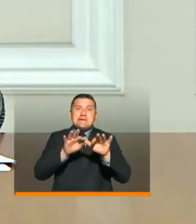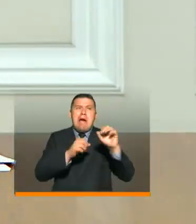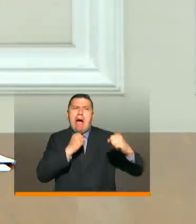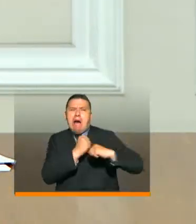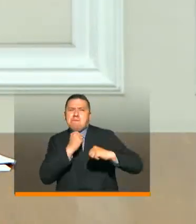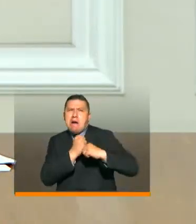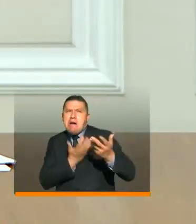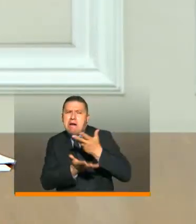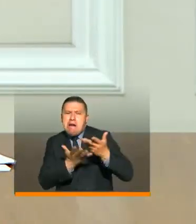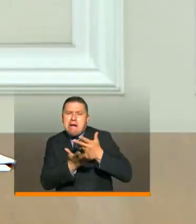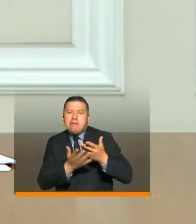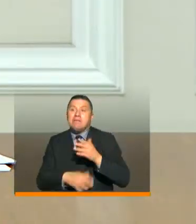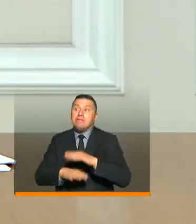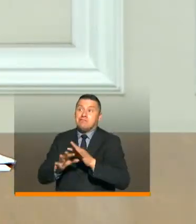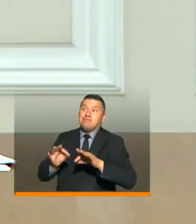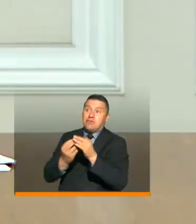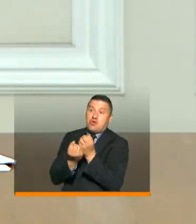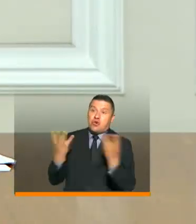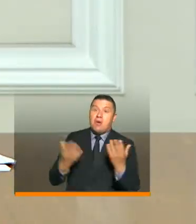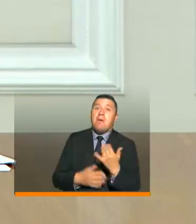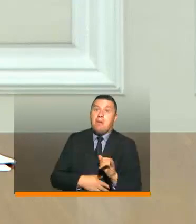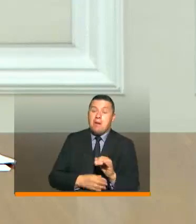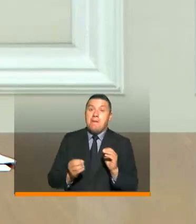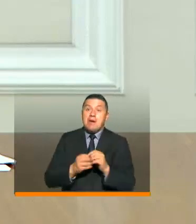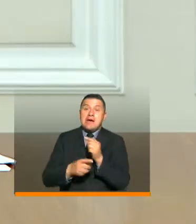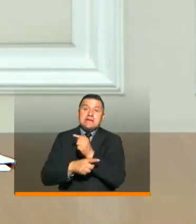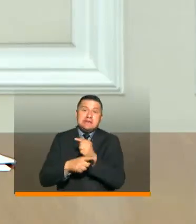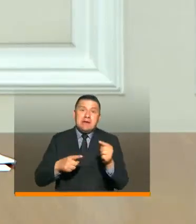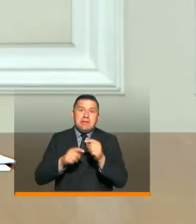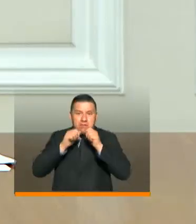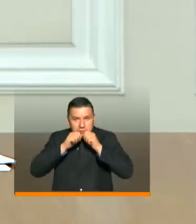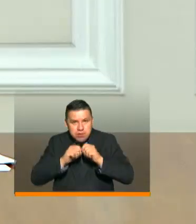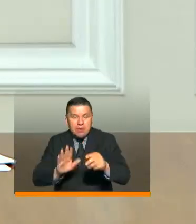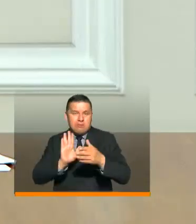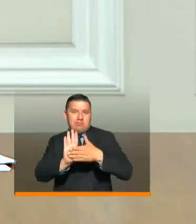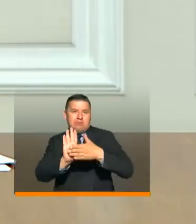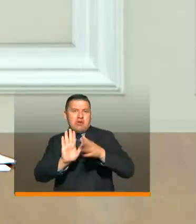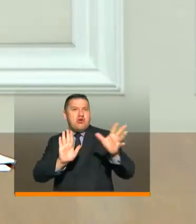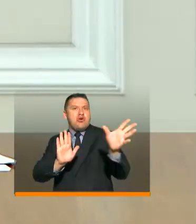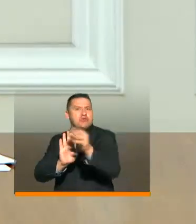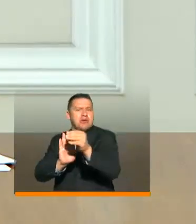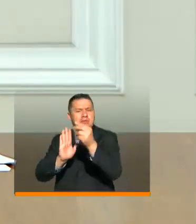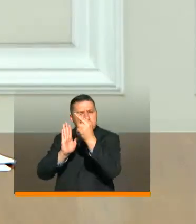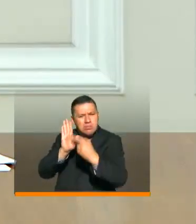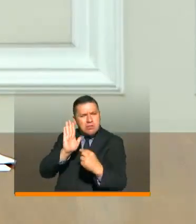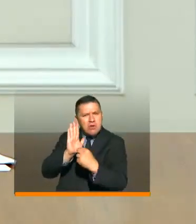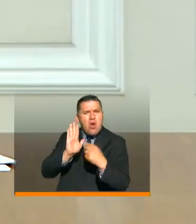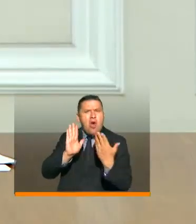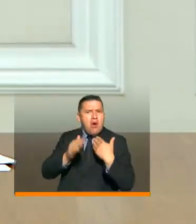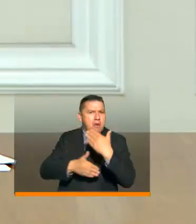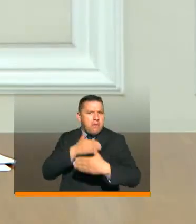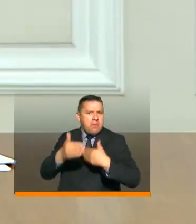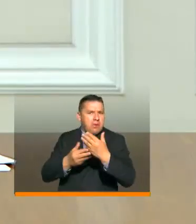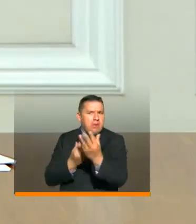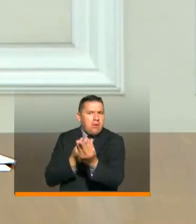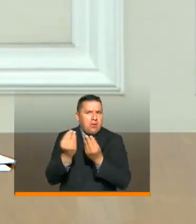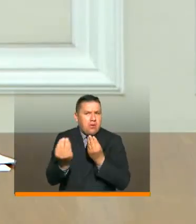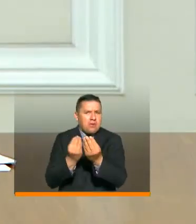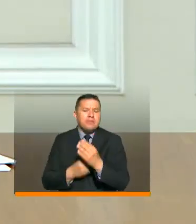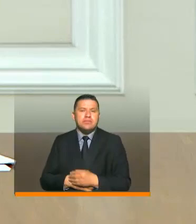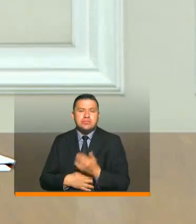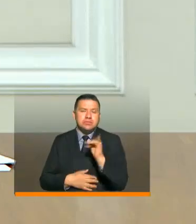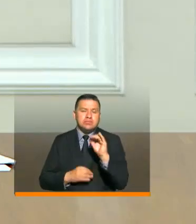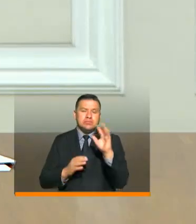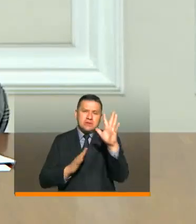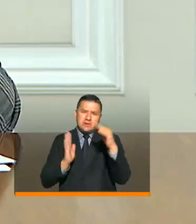también le comparto esta cifra, presidente, que además van a estar cada semana publicadas para que todos podamos hacer seguimiento de cómo avanza la alternancia.